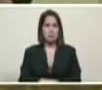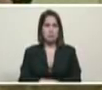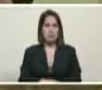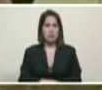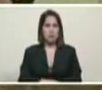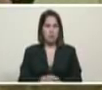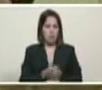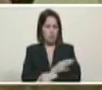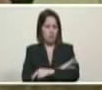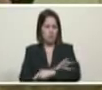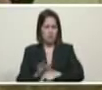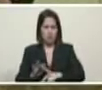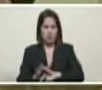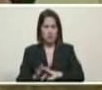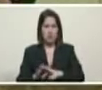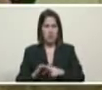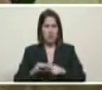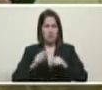reforzar los planes